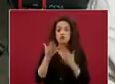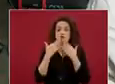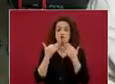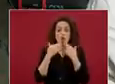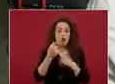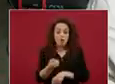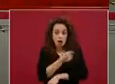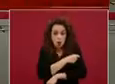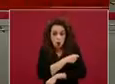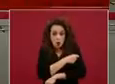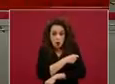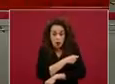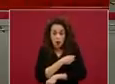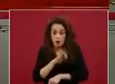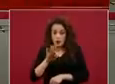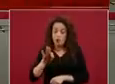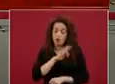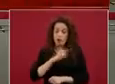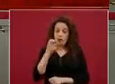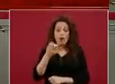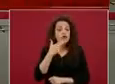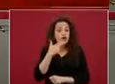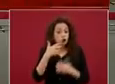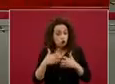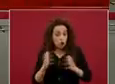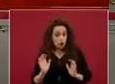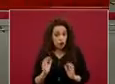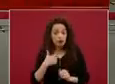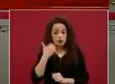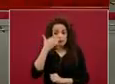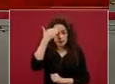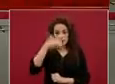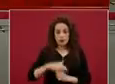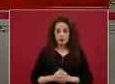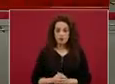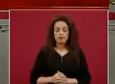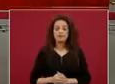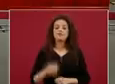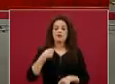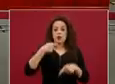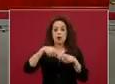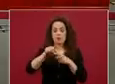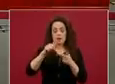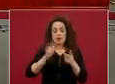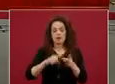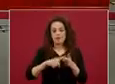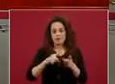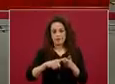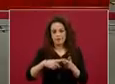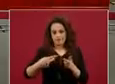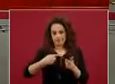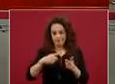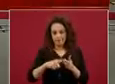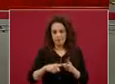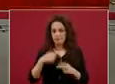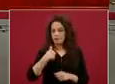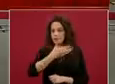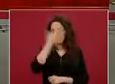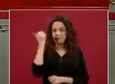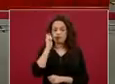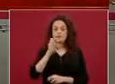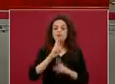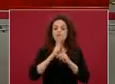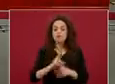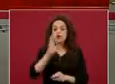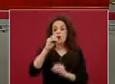vacuna. Gracias. Muchas gracias. Empiezo por la segunda pregunta. No conozco los resultados ni las